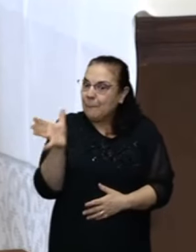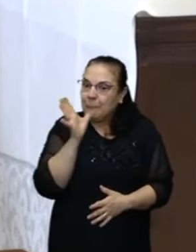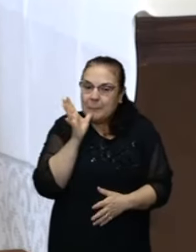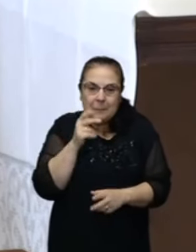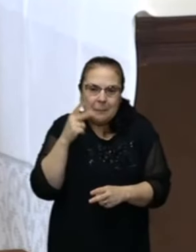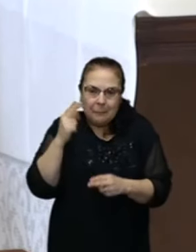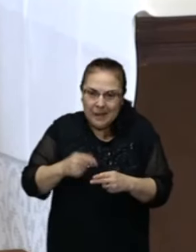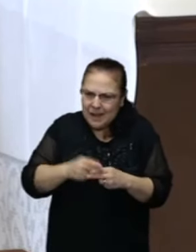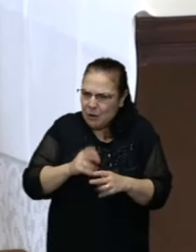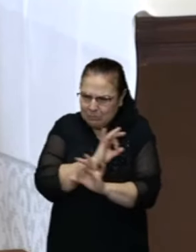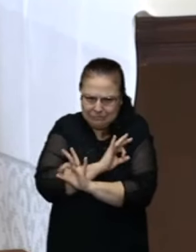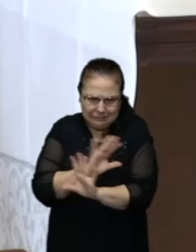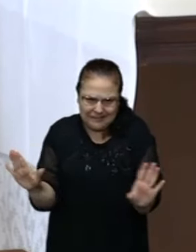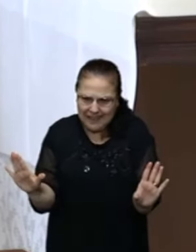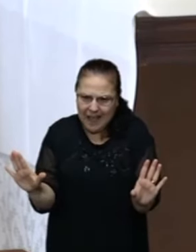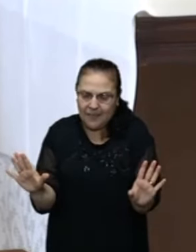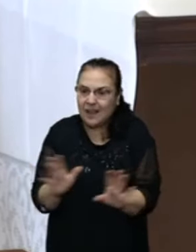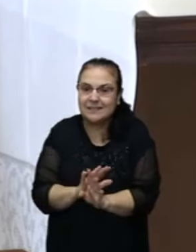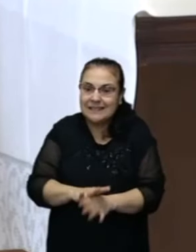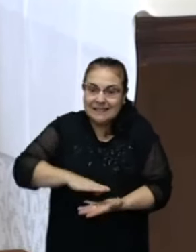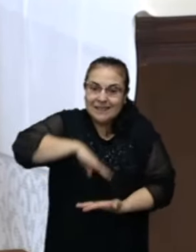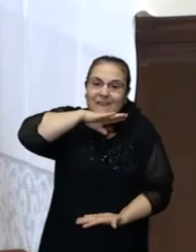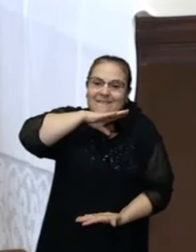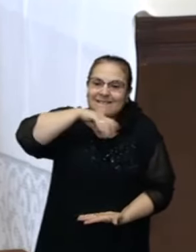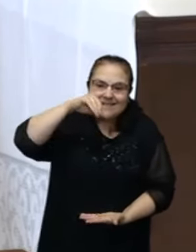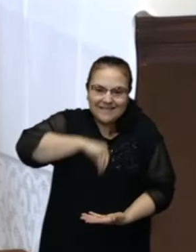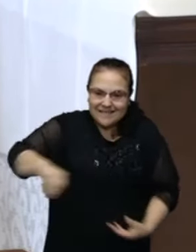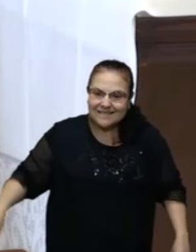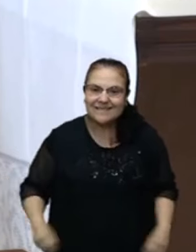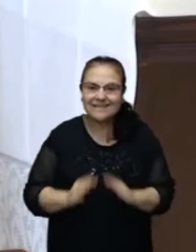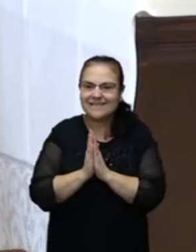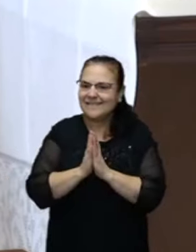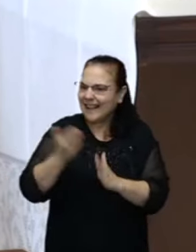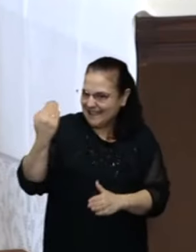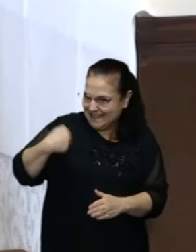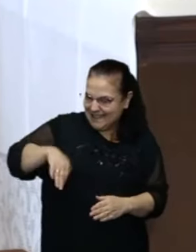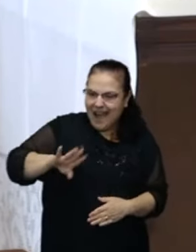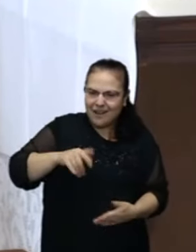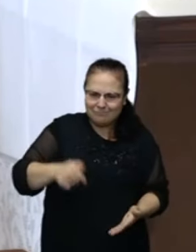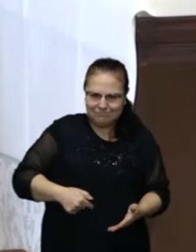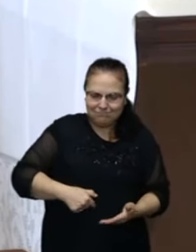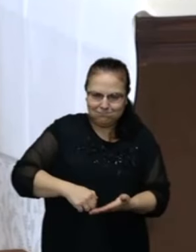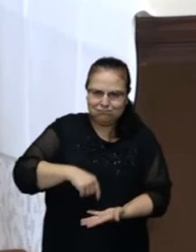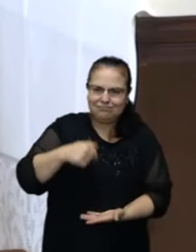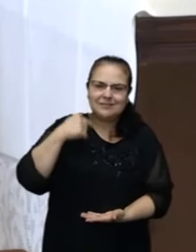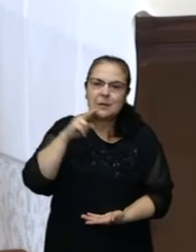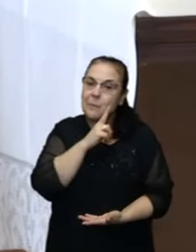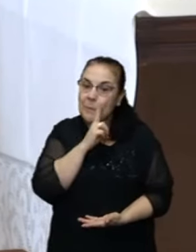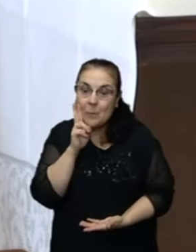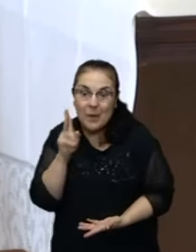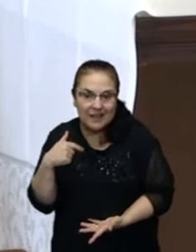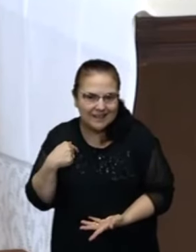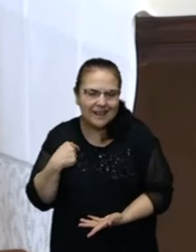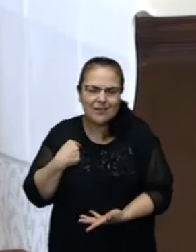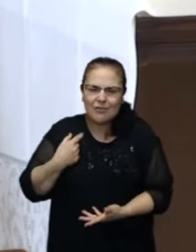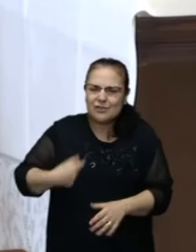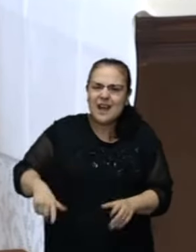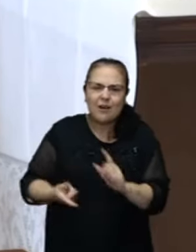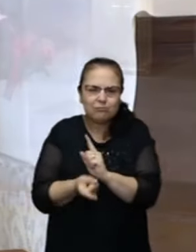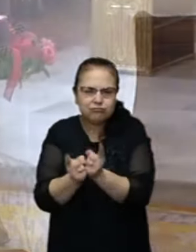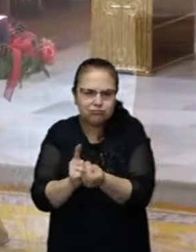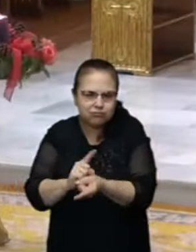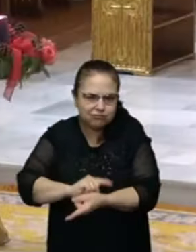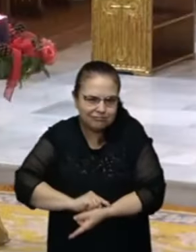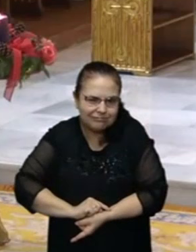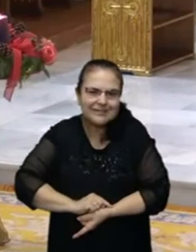licor. Estará lleno del Espíritu Santo ya en el vientre materno y convertirá muchos hijos de Israel